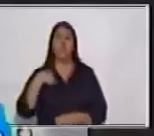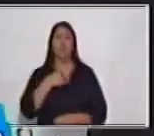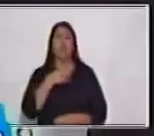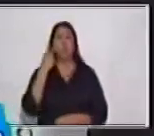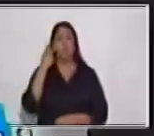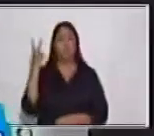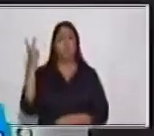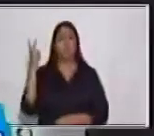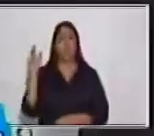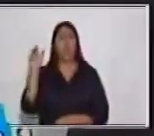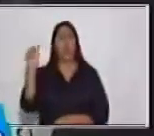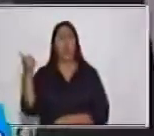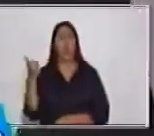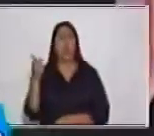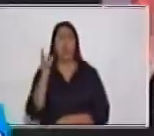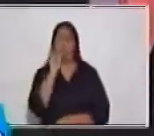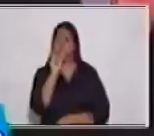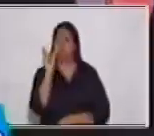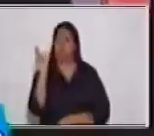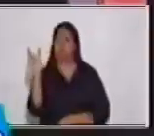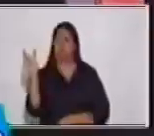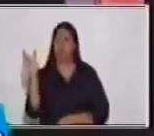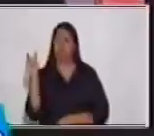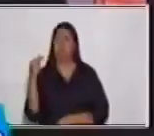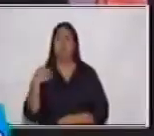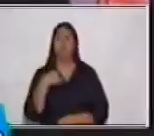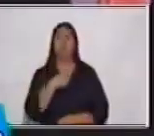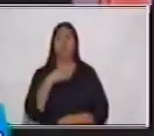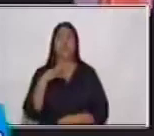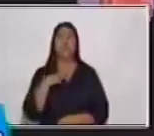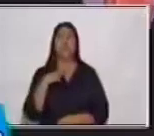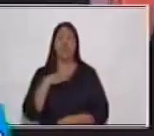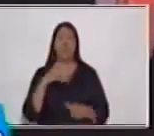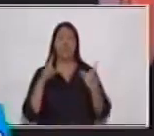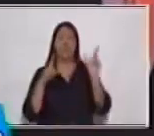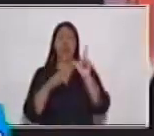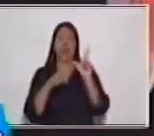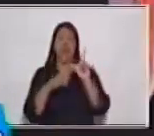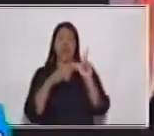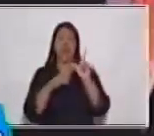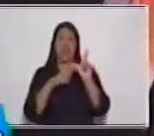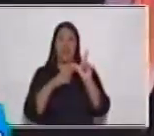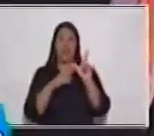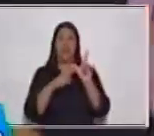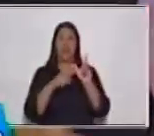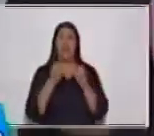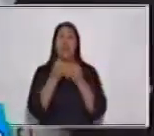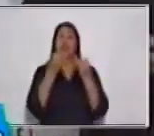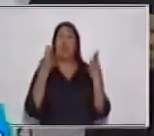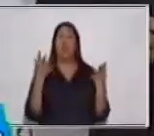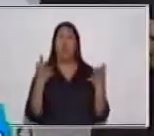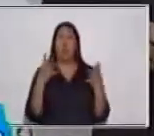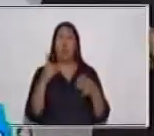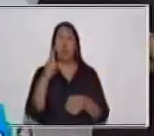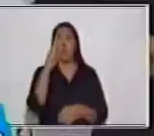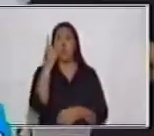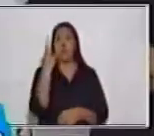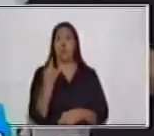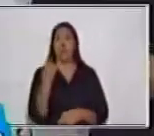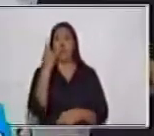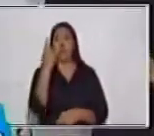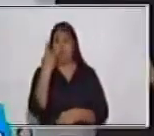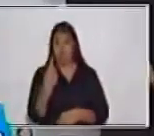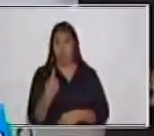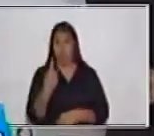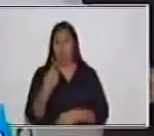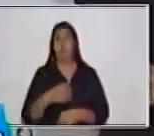operación que tenemos las literales con números enteros y el fraccionario es el número como